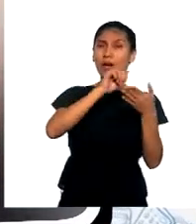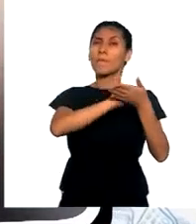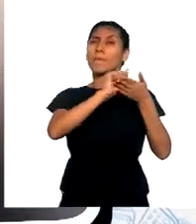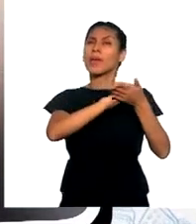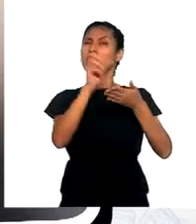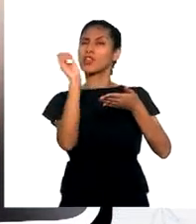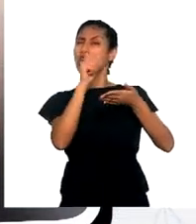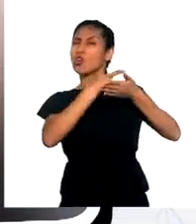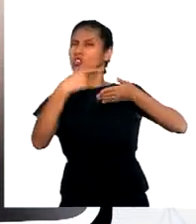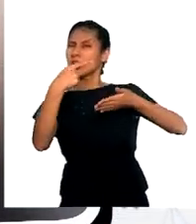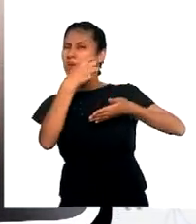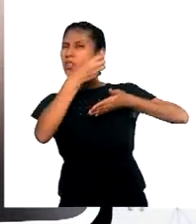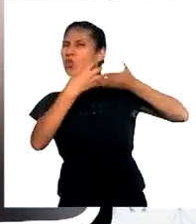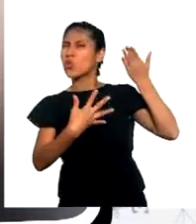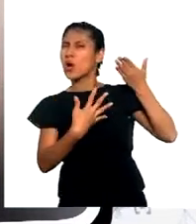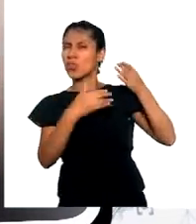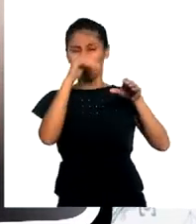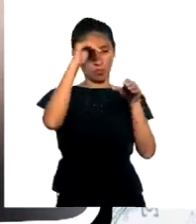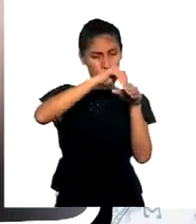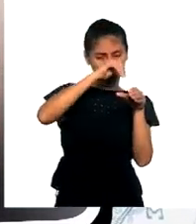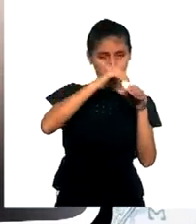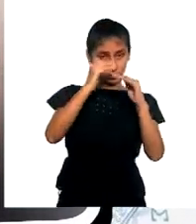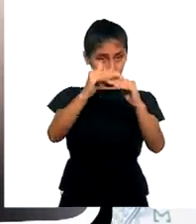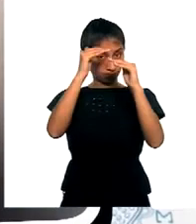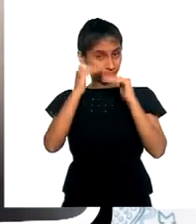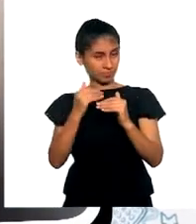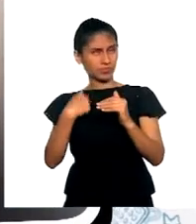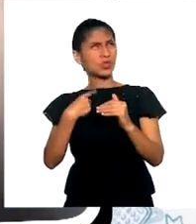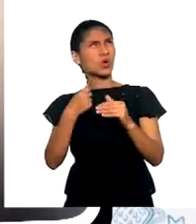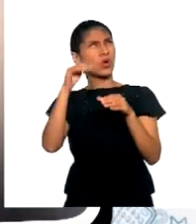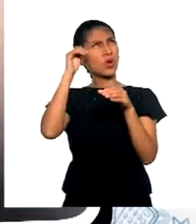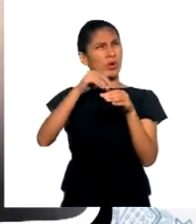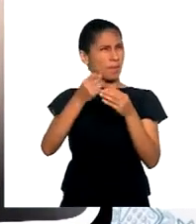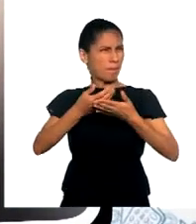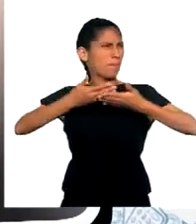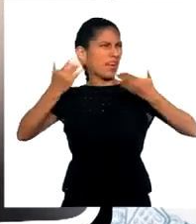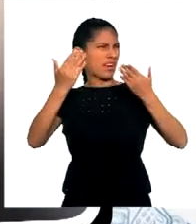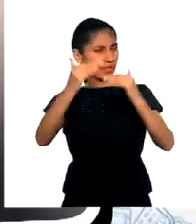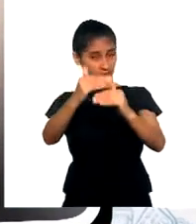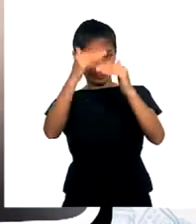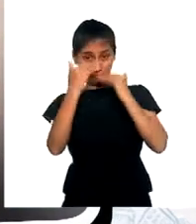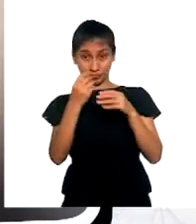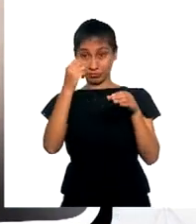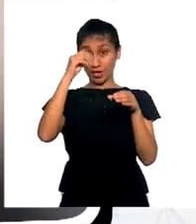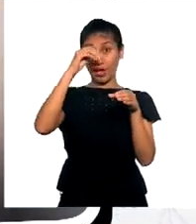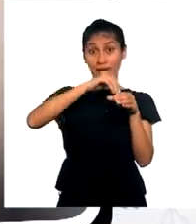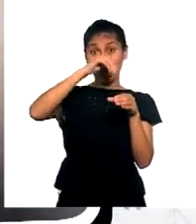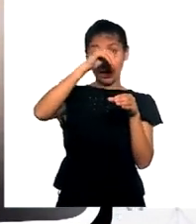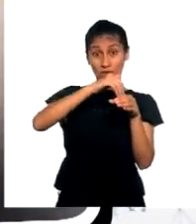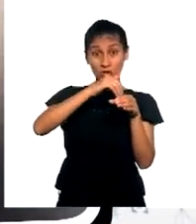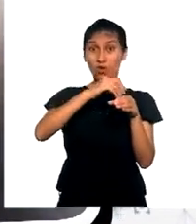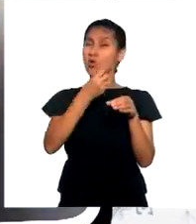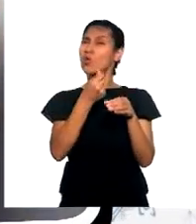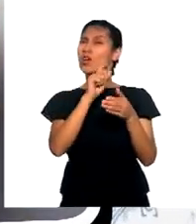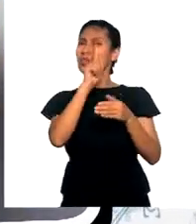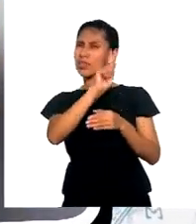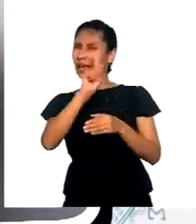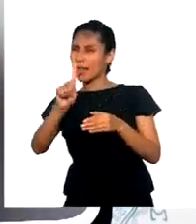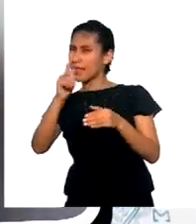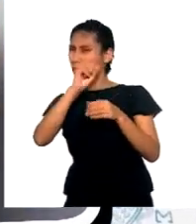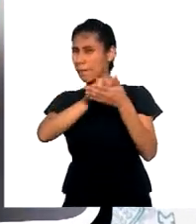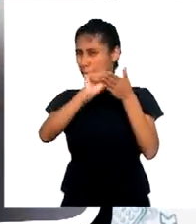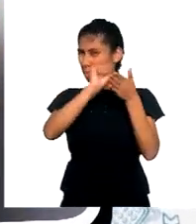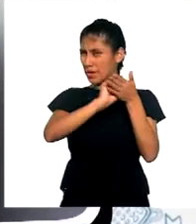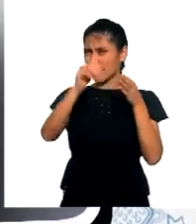estos semanas 3 definir el costo de nuestras metas 4 calcular cuánto ahorrar cada mes para lograr nuestras metas